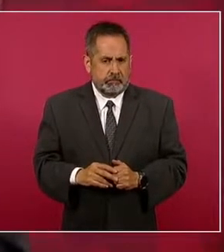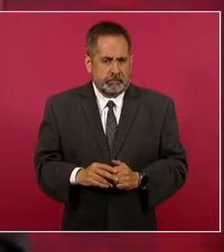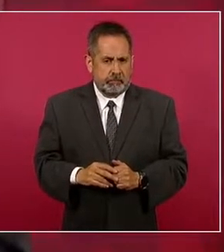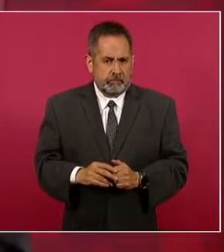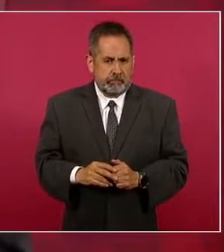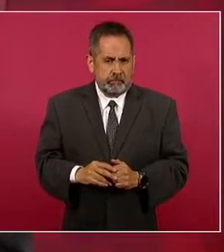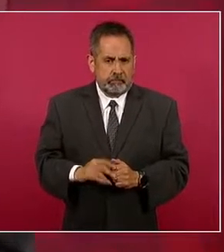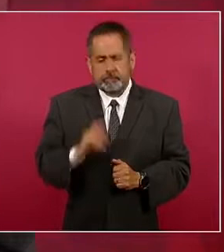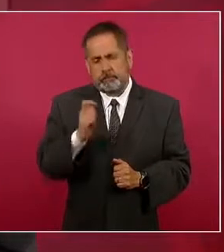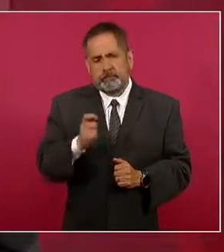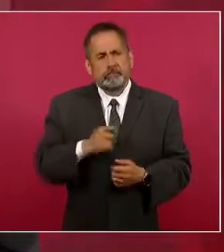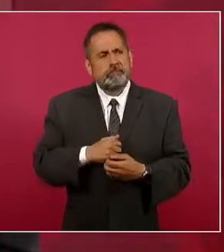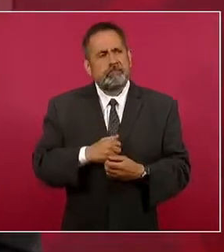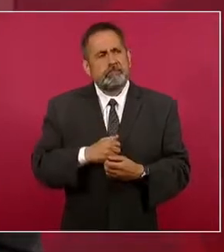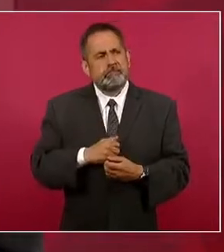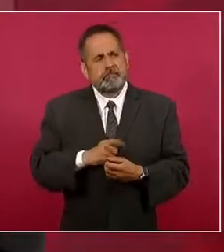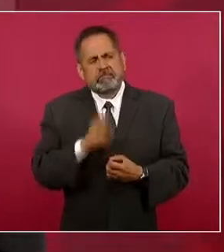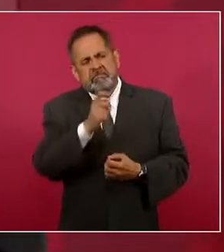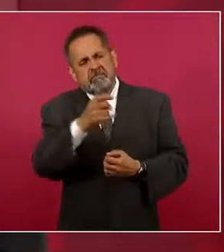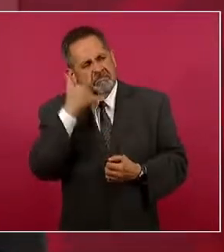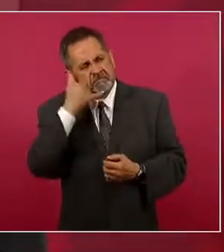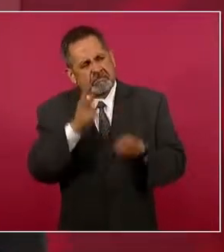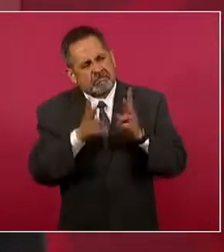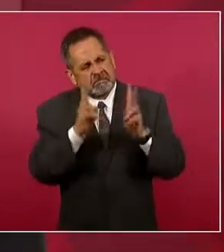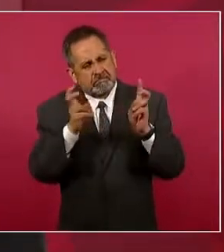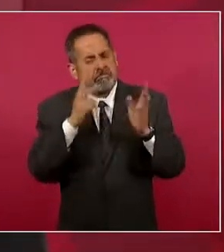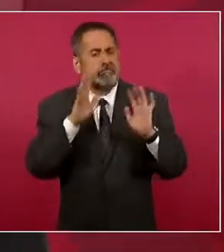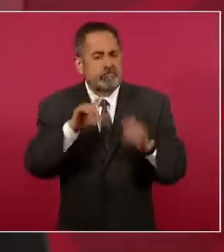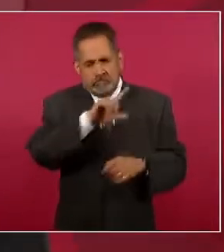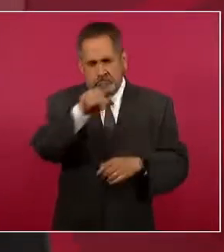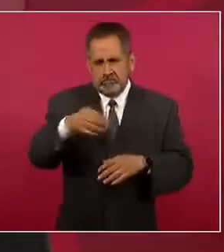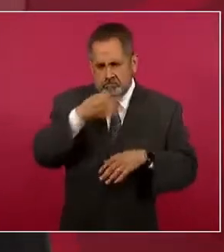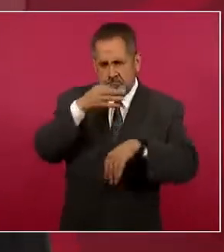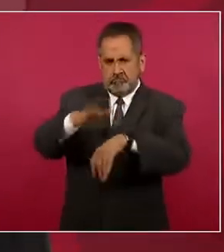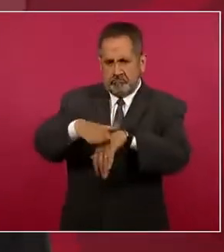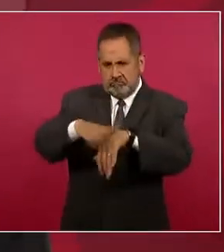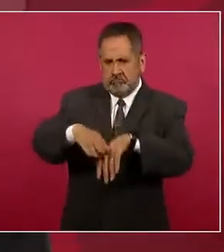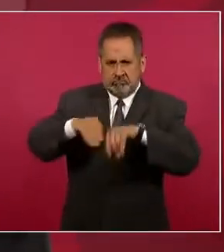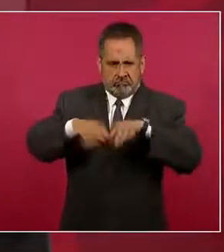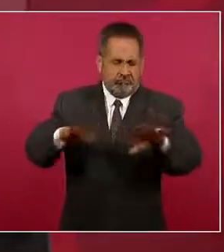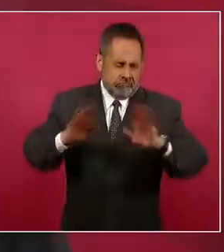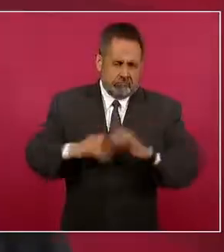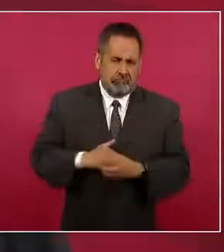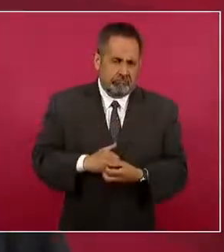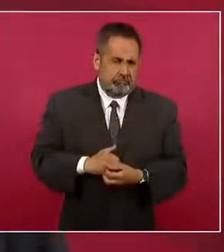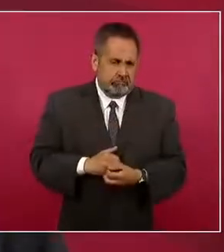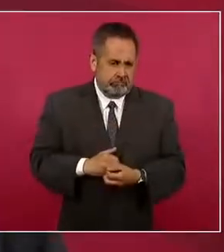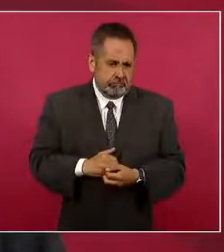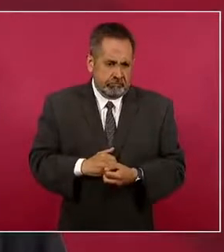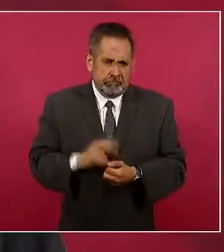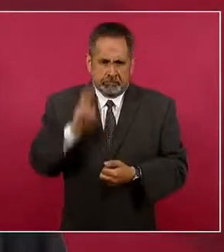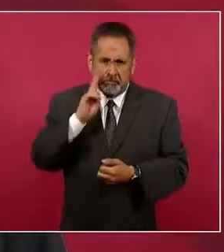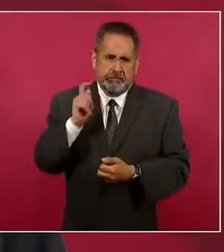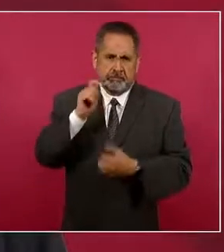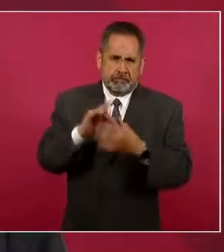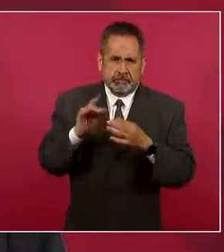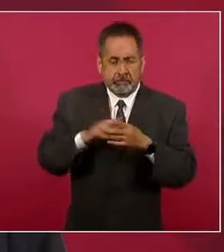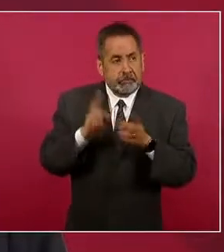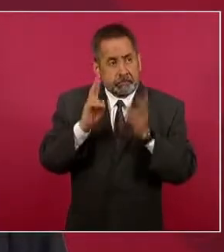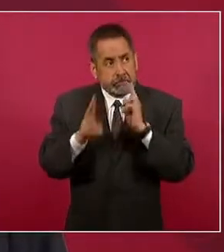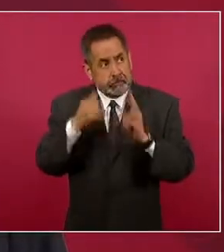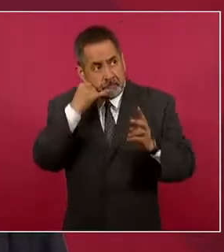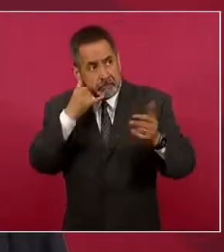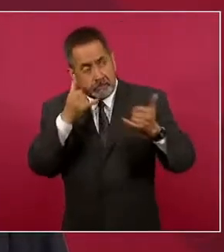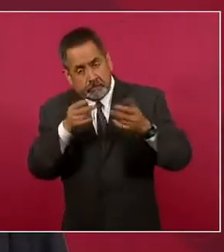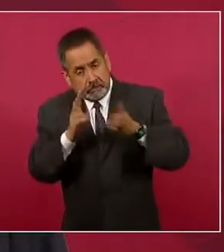y vamos a ver de qué se trata. Ya les vamos a informar una vez que se haya llevado a